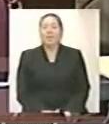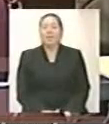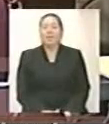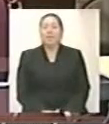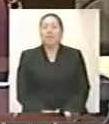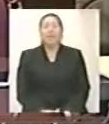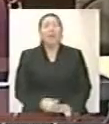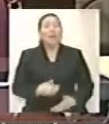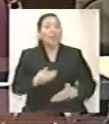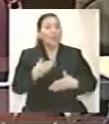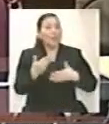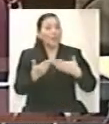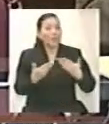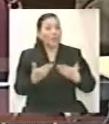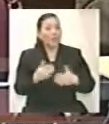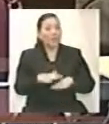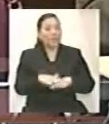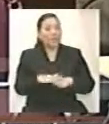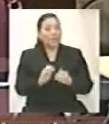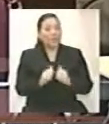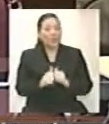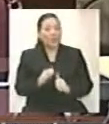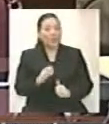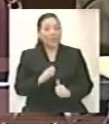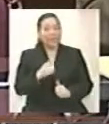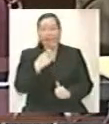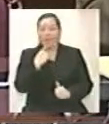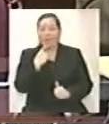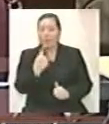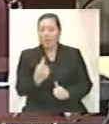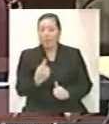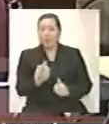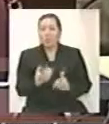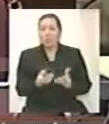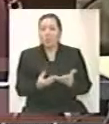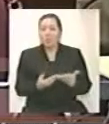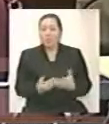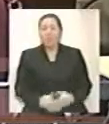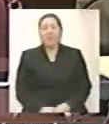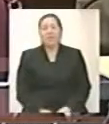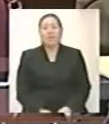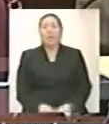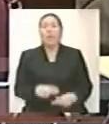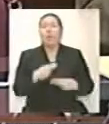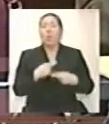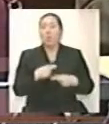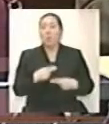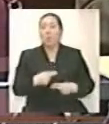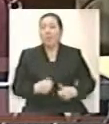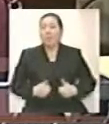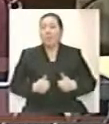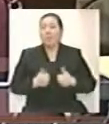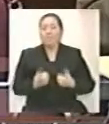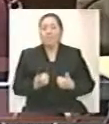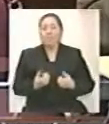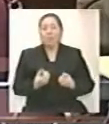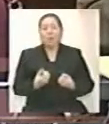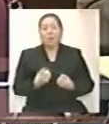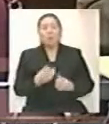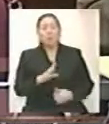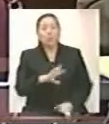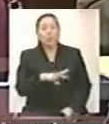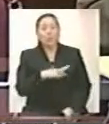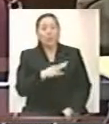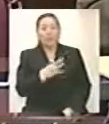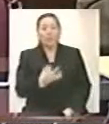La poesía de Manuel trata de un cambio de época, expresa una inquietud, una alteridad, una humanidad herida y una sociedad conmovida en su